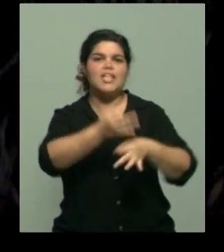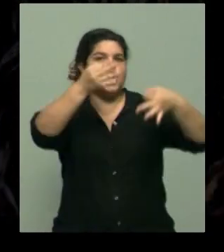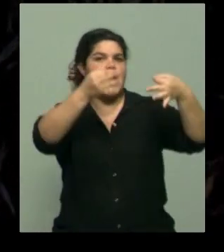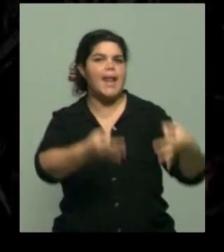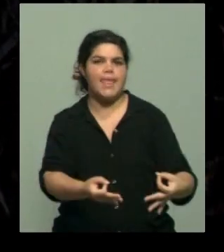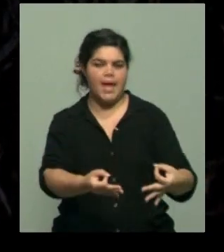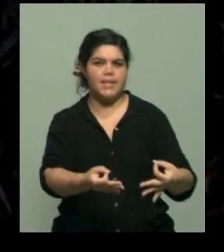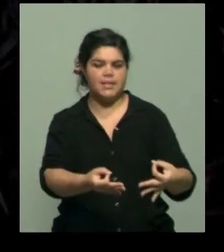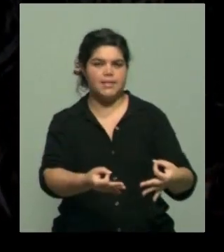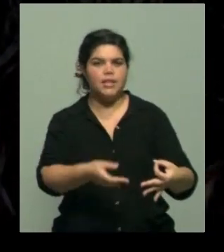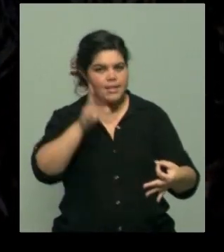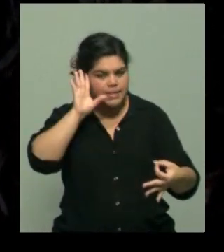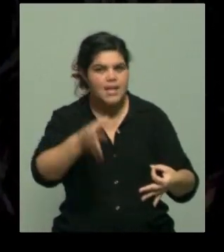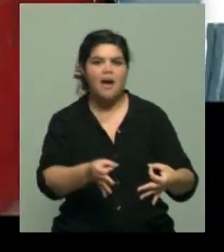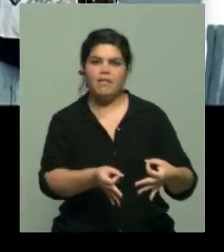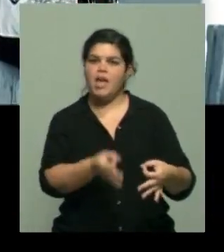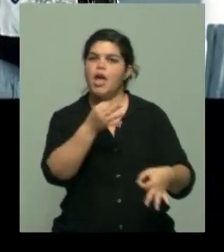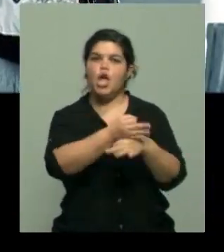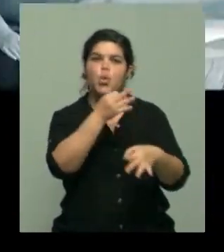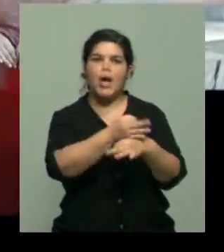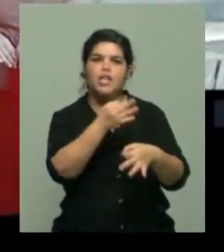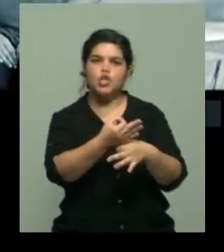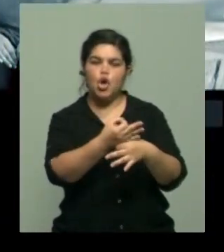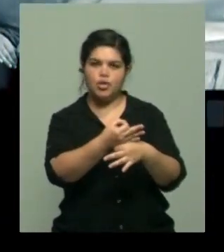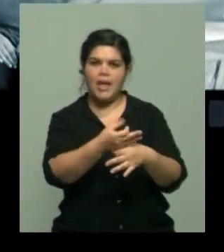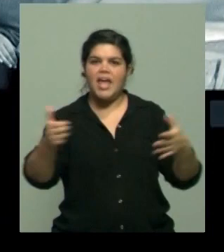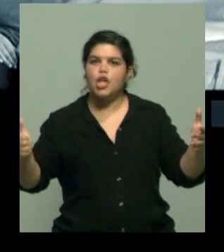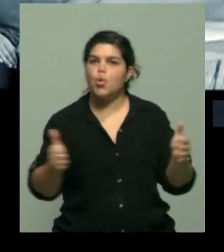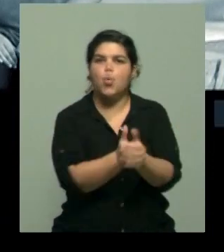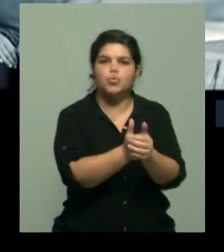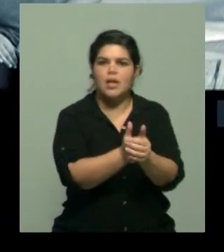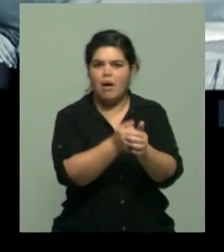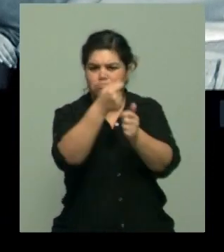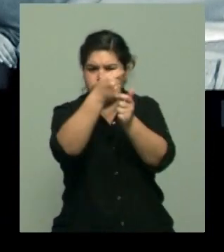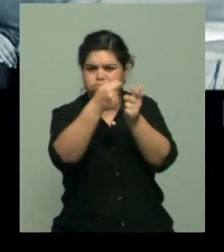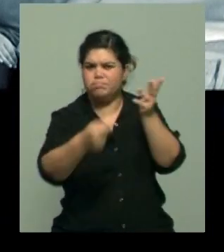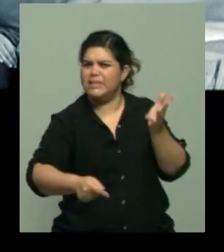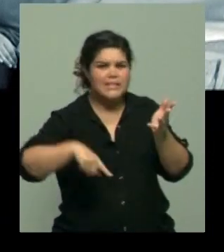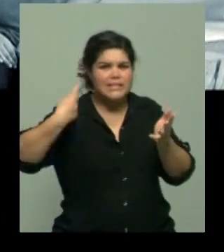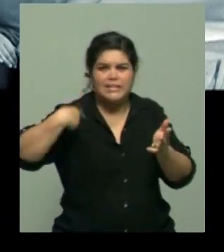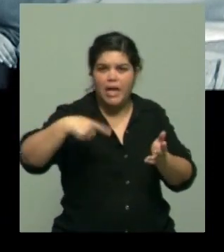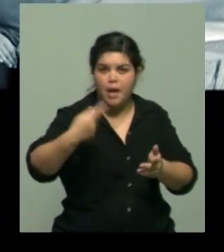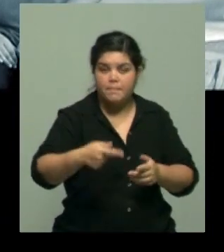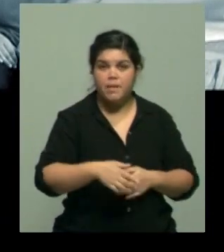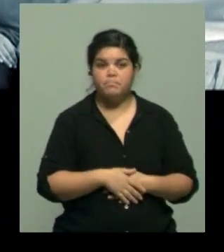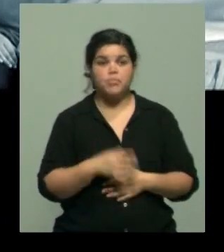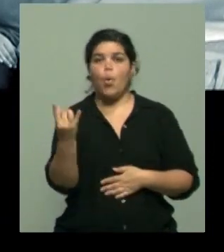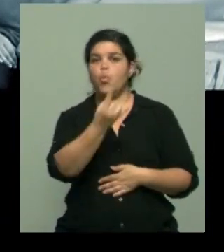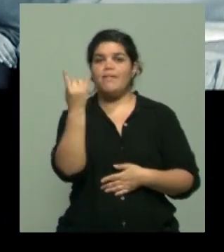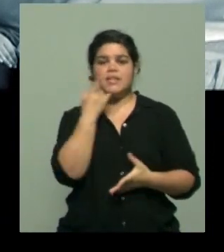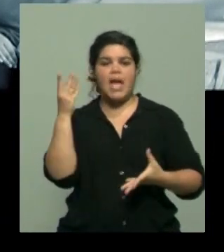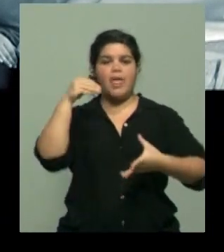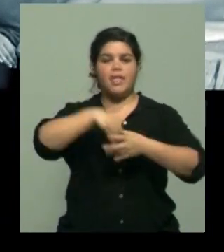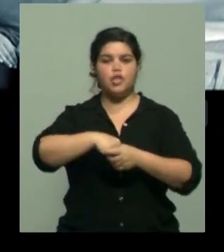una educación que entendemos que es inclusiva, y la universidad te transforma la vida, te